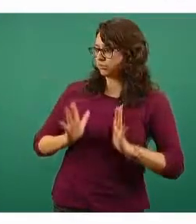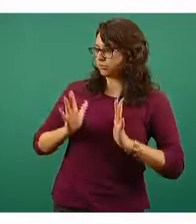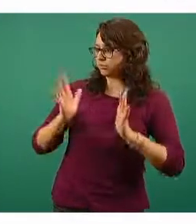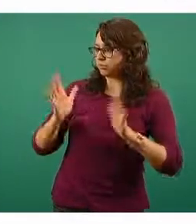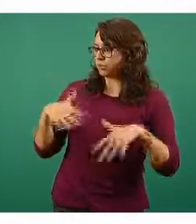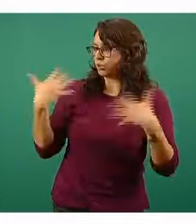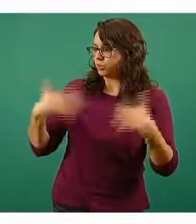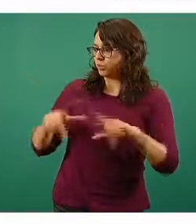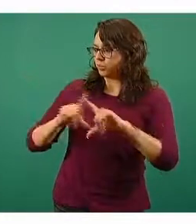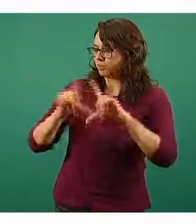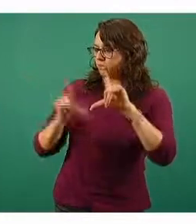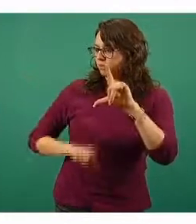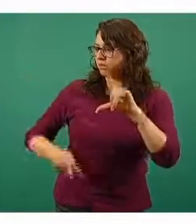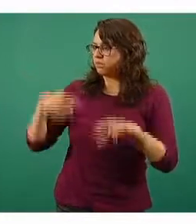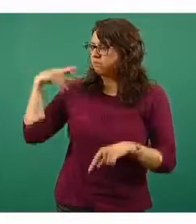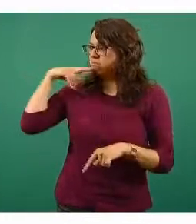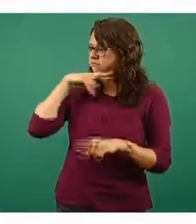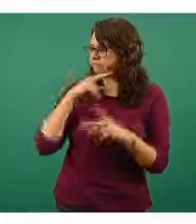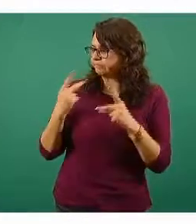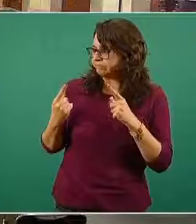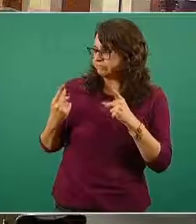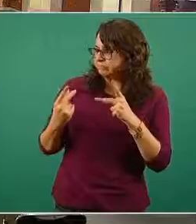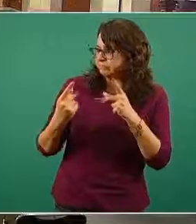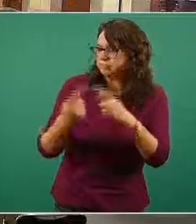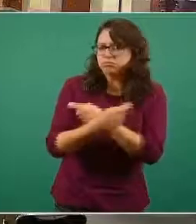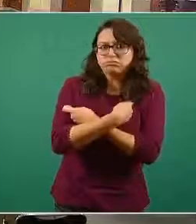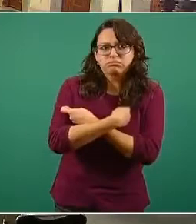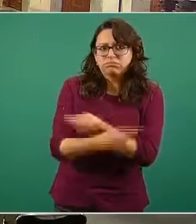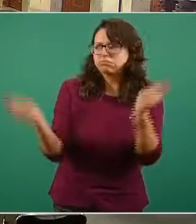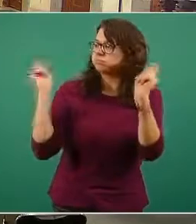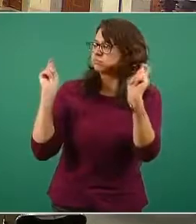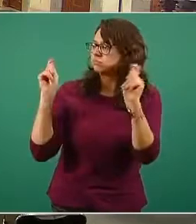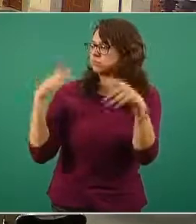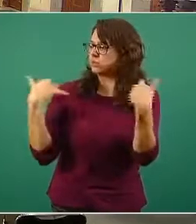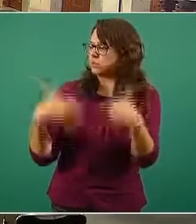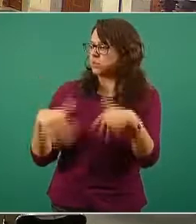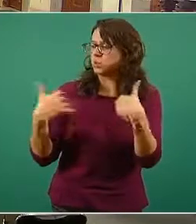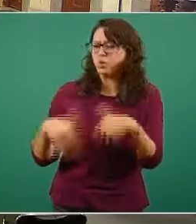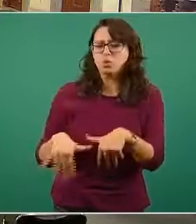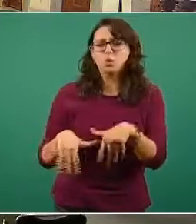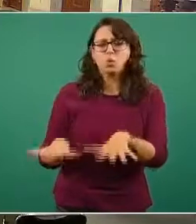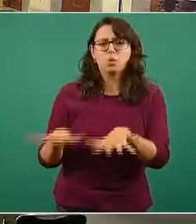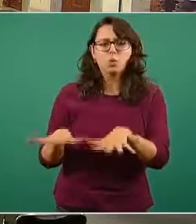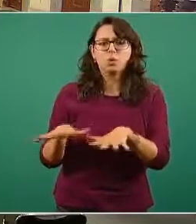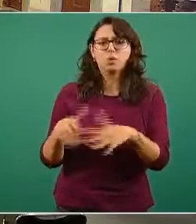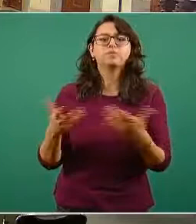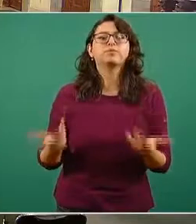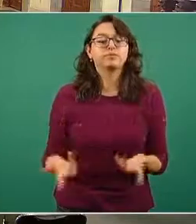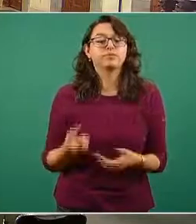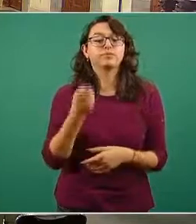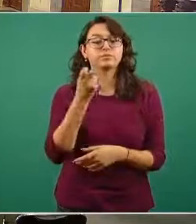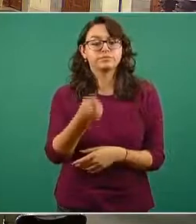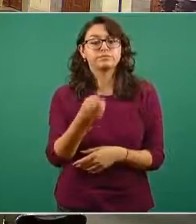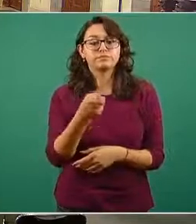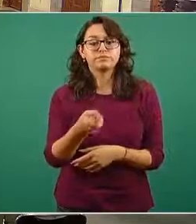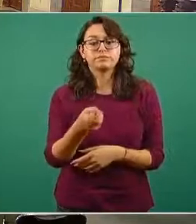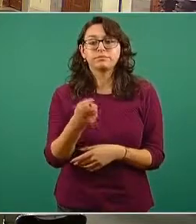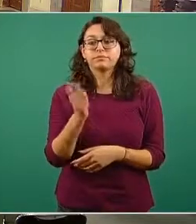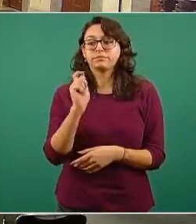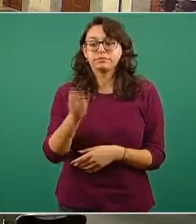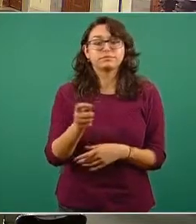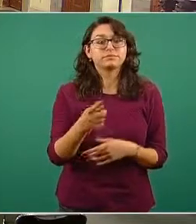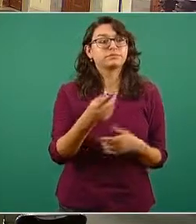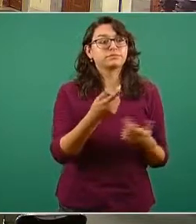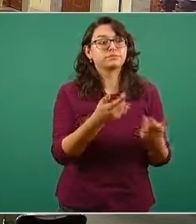México es uno de los países que más amplia y rápidamente utiliza sus vacunas. Prácticamente llegan del embarque